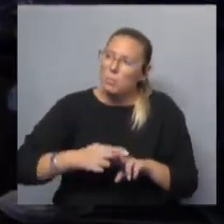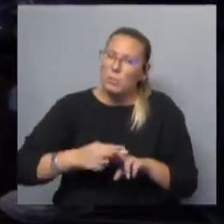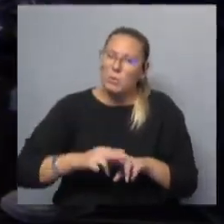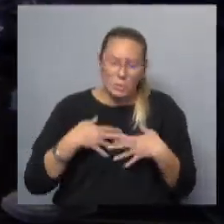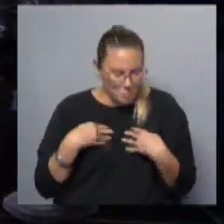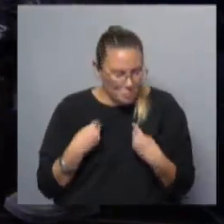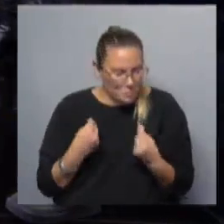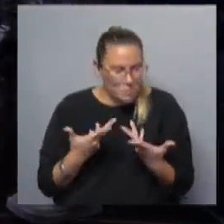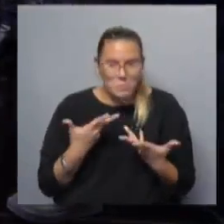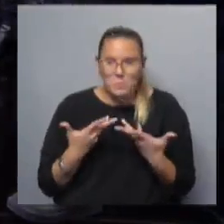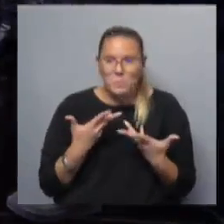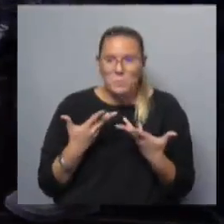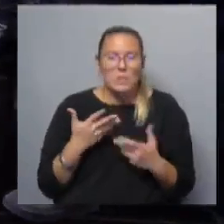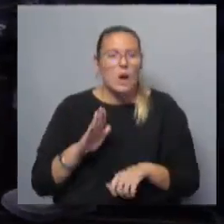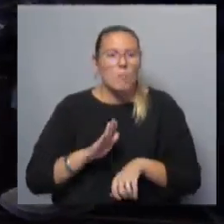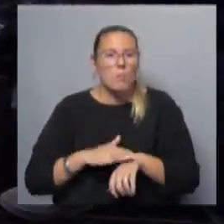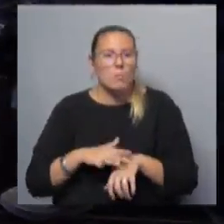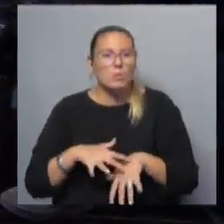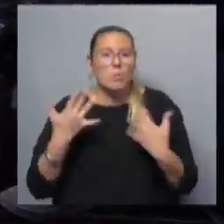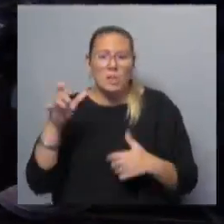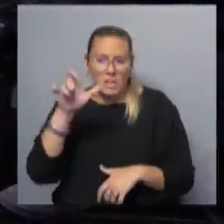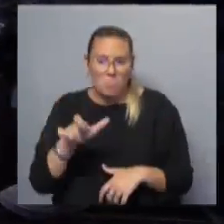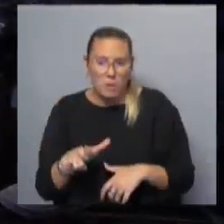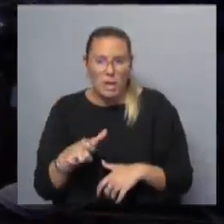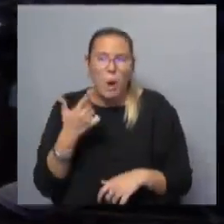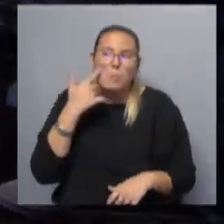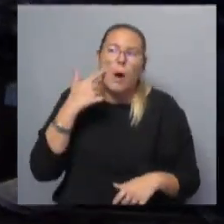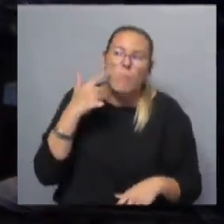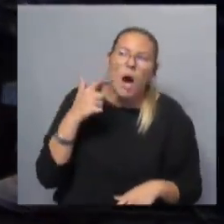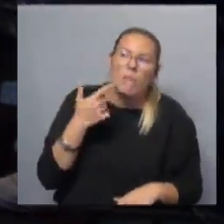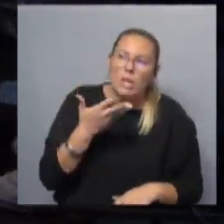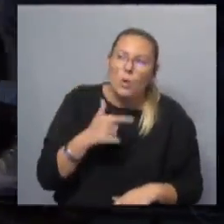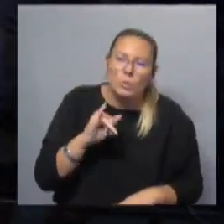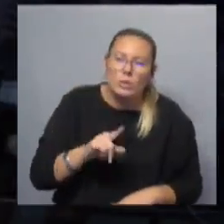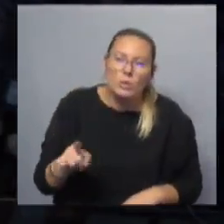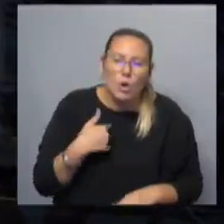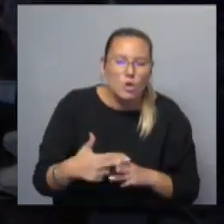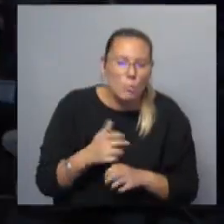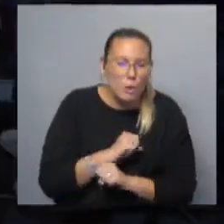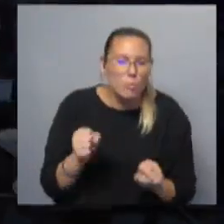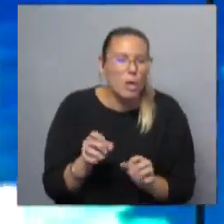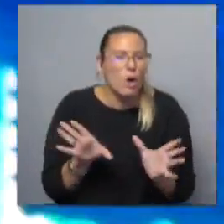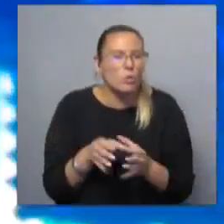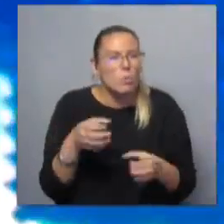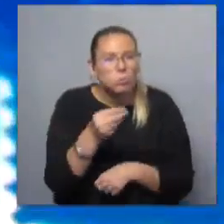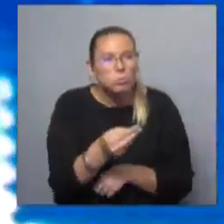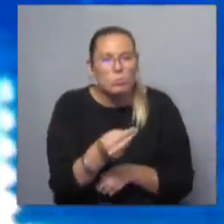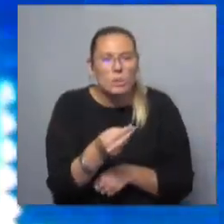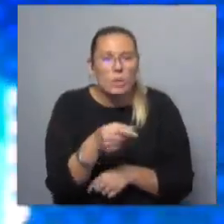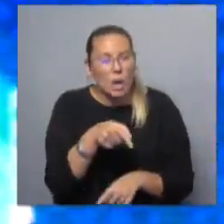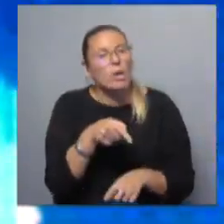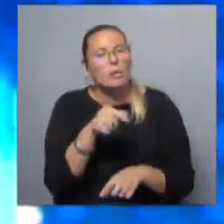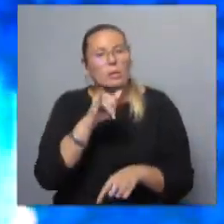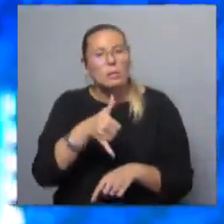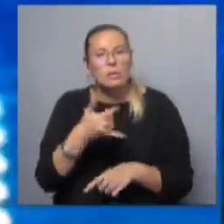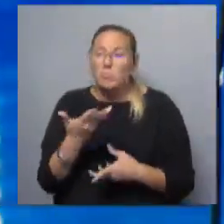Sí, como que medio era un momento que cualquier palabra que pasara la probábamos para ver si era el nombre y era como pan. Claro. Y esta fue como... Quedó ahí.